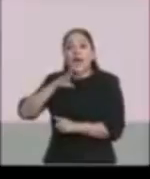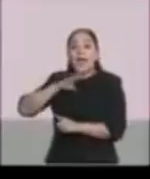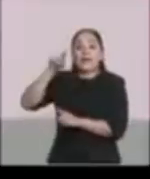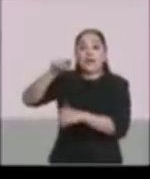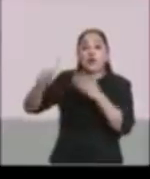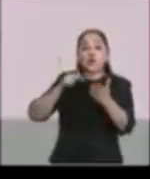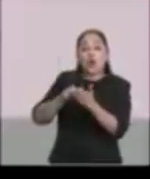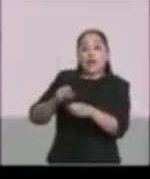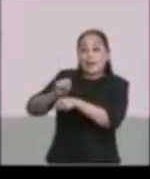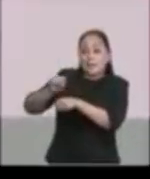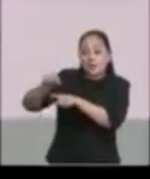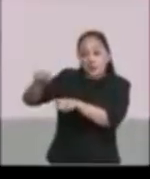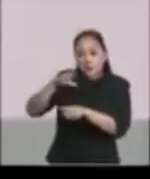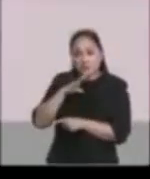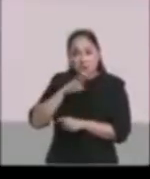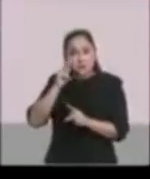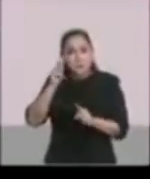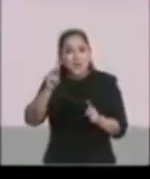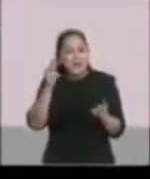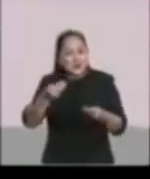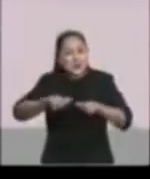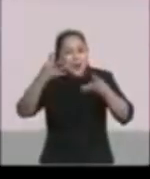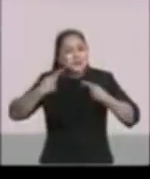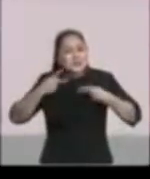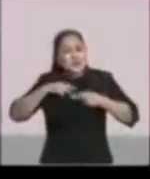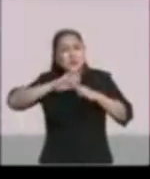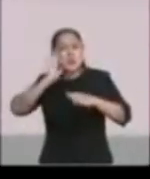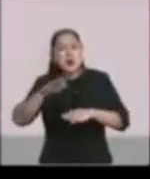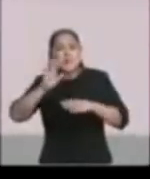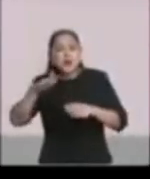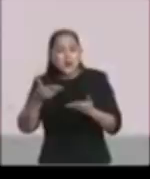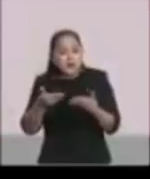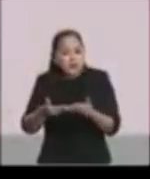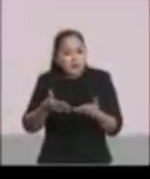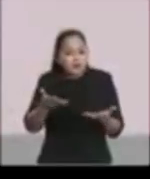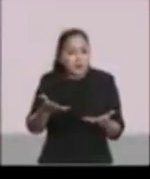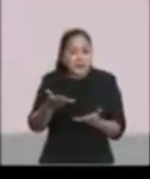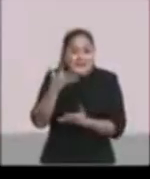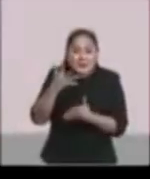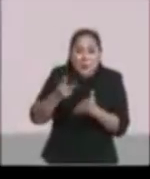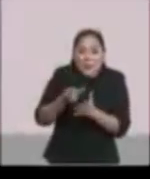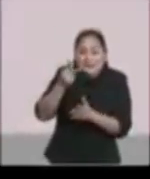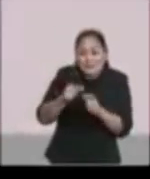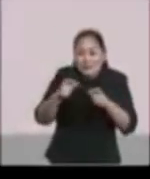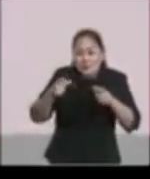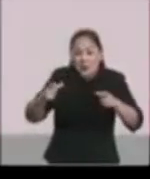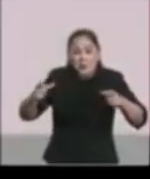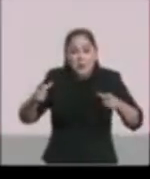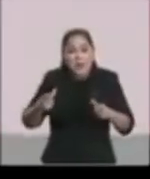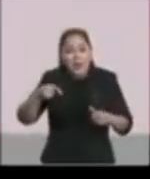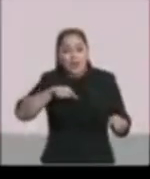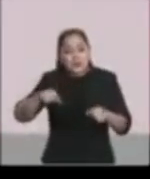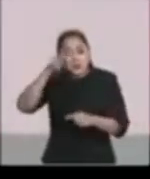homicidios por cada 100,000 habitantes. Para que nos demos una idea, hoy tenemos 20, es decir, 5 veces más de lo que tenemos en el